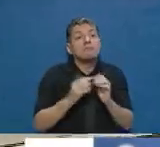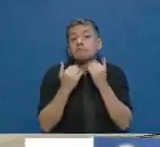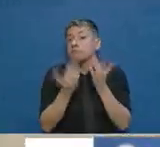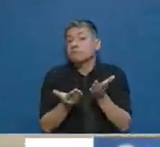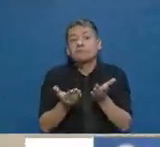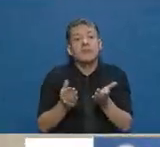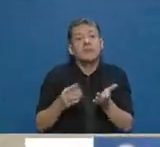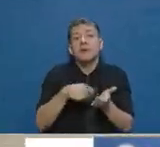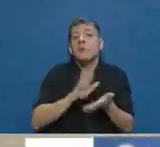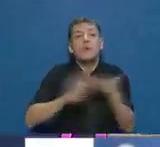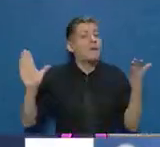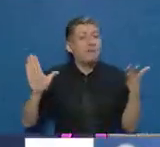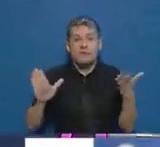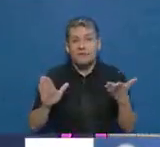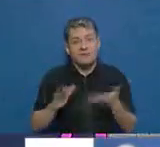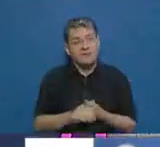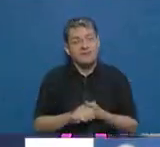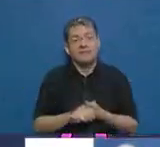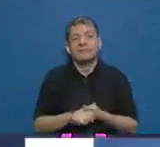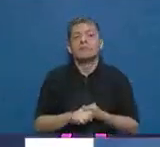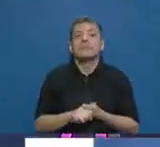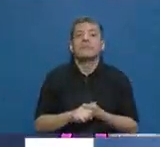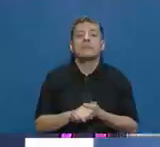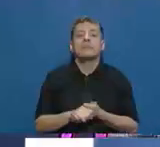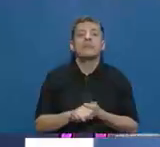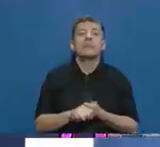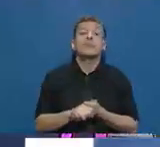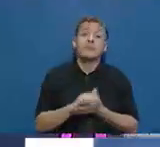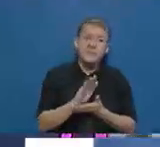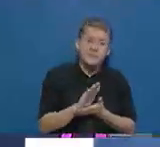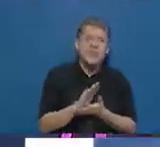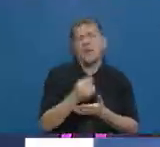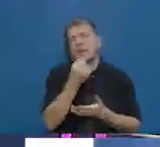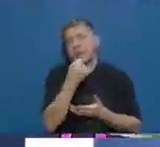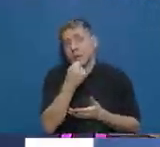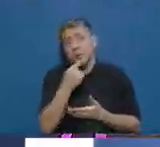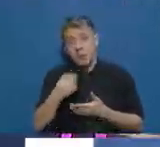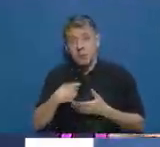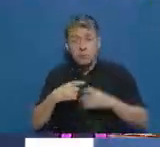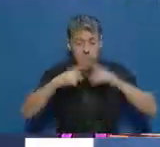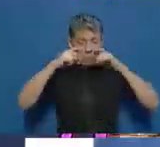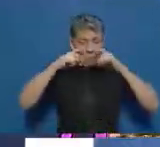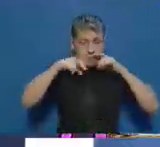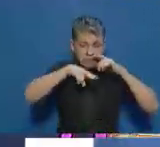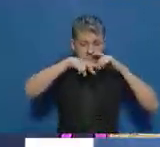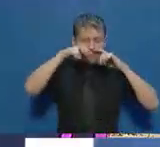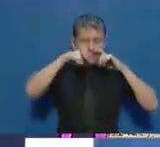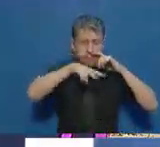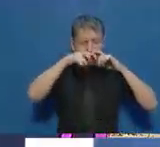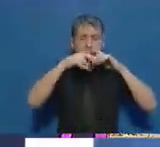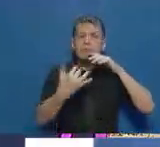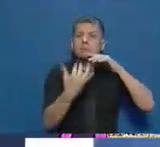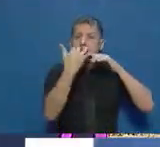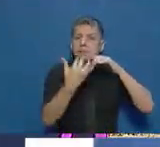medida que van... Pablo, si yo tengo el tapaboca, hago un ejemplo, ¿no? Yo estoy respiro, pasa el aire, el oxígeno por el tapaboca,